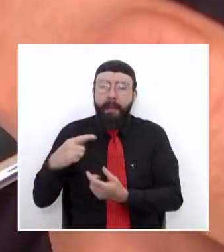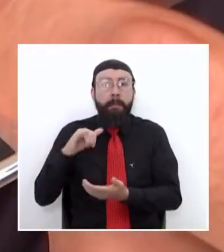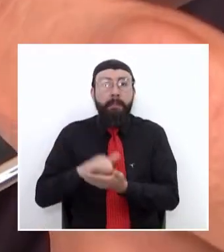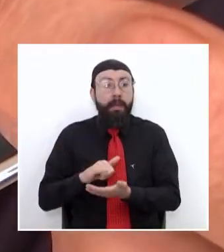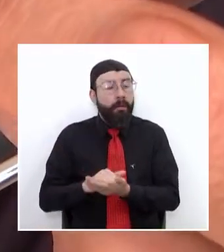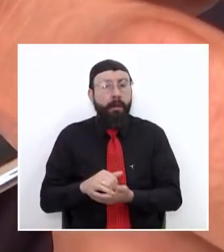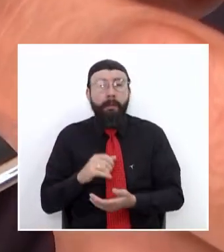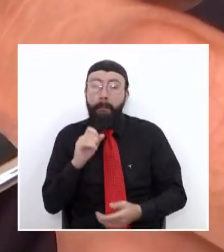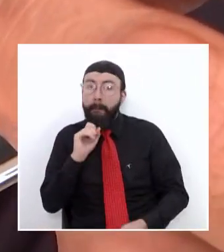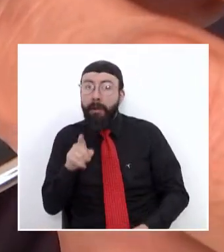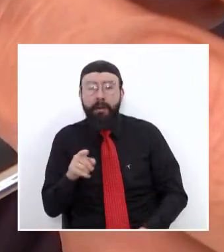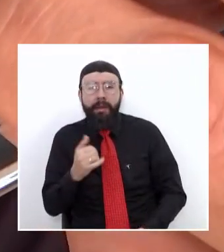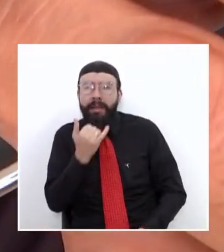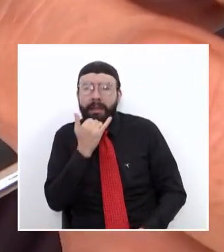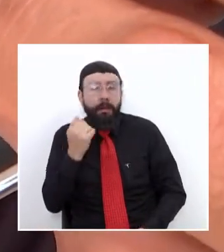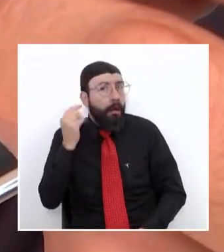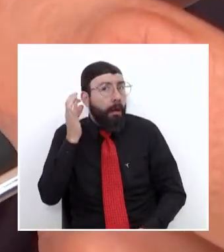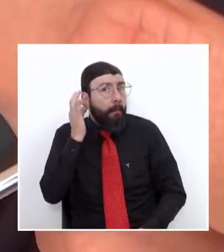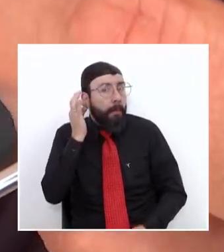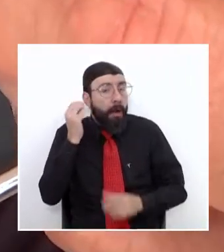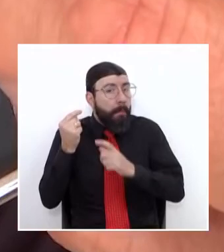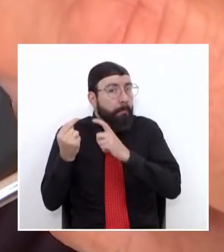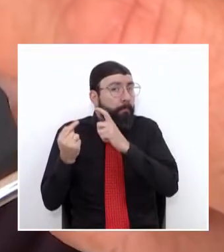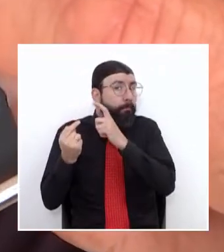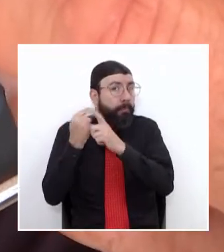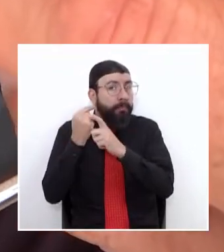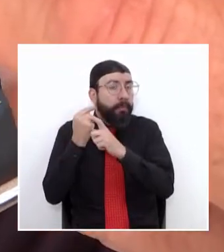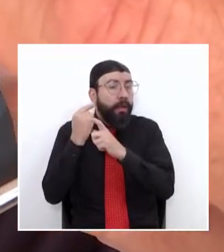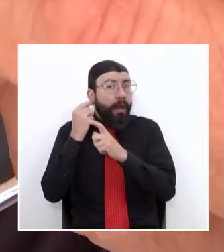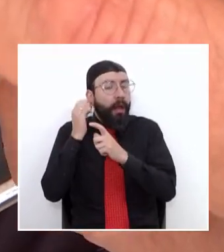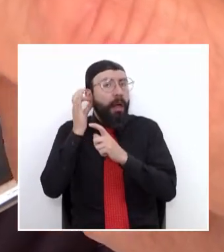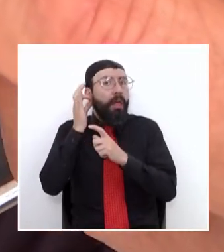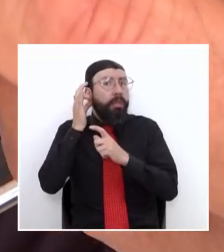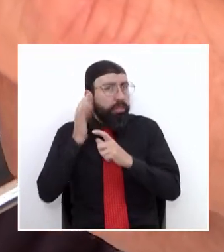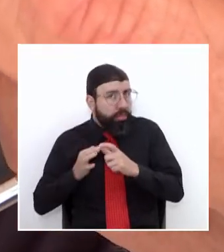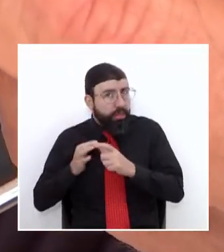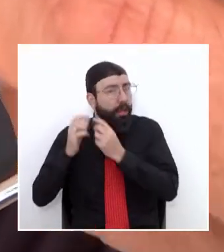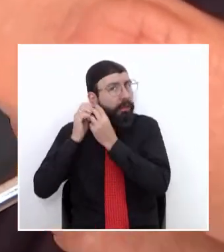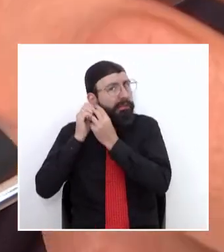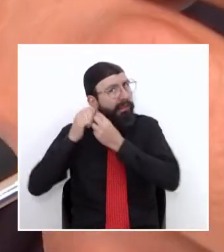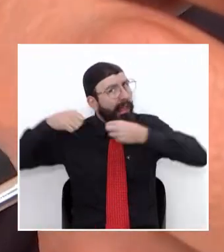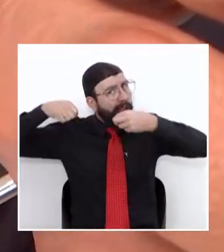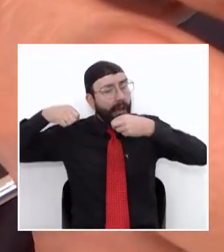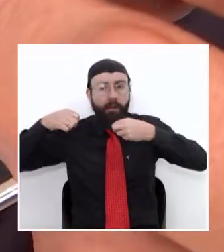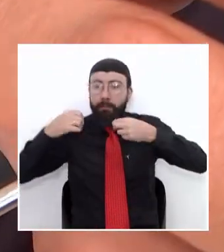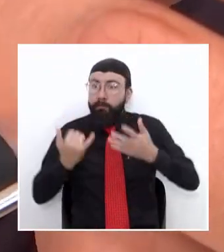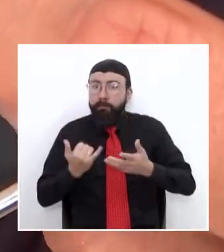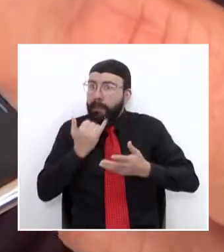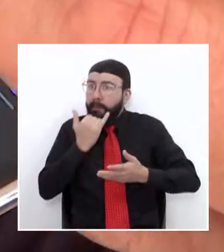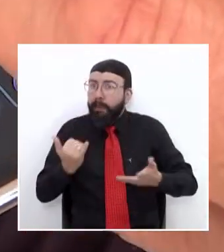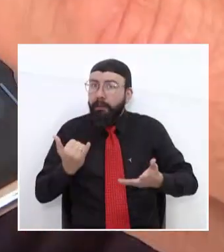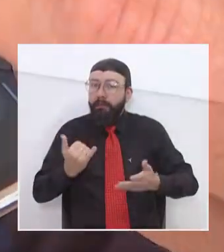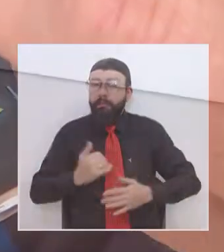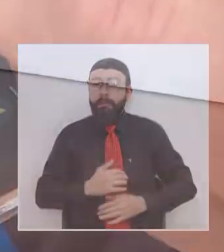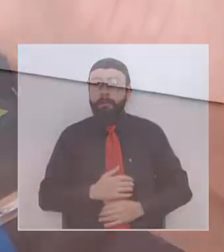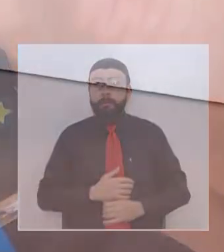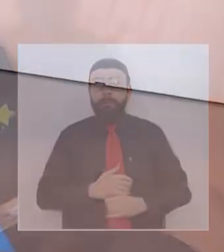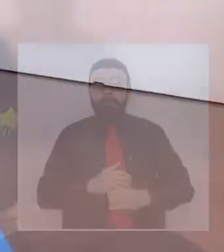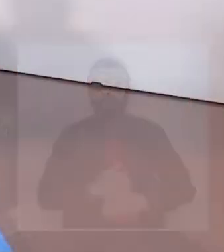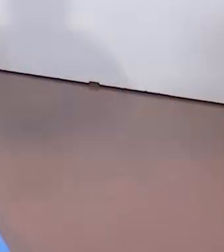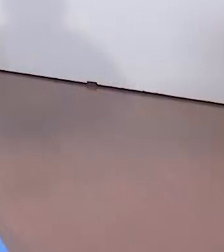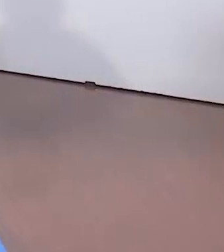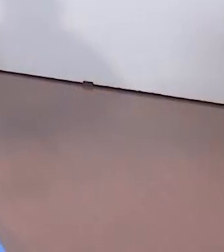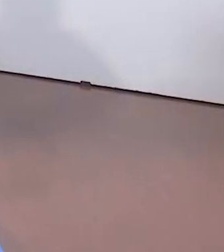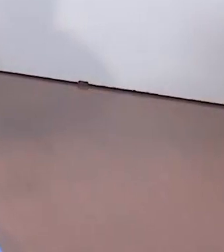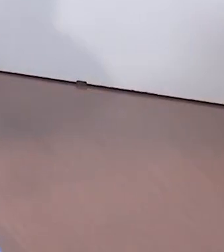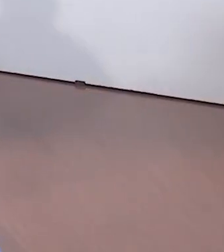pasa cuando el rotico de las orejas se rompe hasta abajo, abre la oreja en la parte final. Bueno, hay que